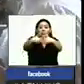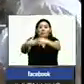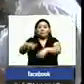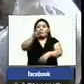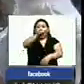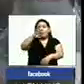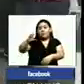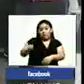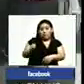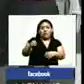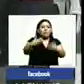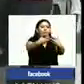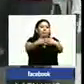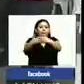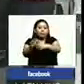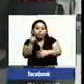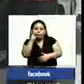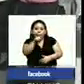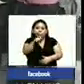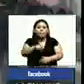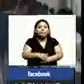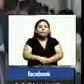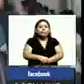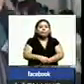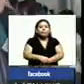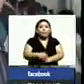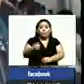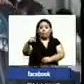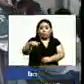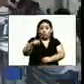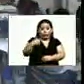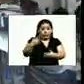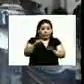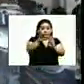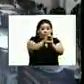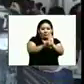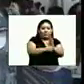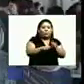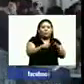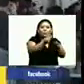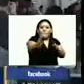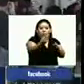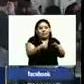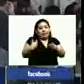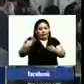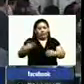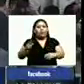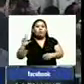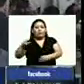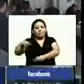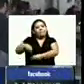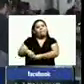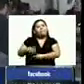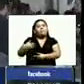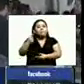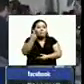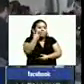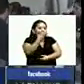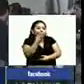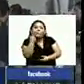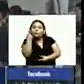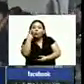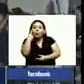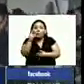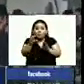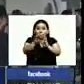que participaron en la feria Hasta ahorita llevo dos, pero traigo otros tres por aquí para ir buscando